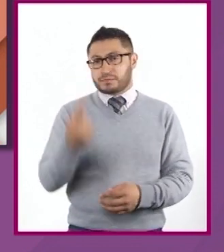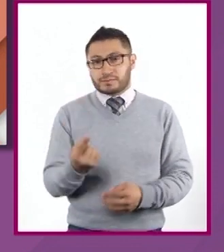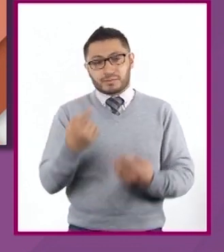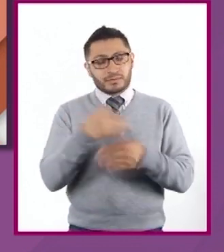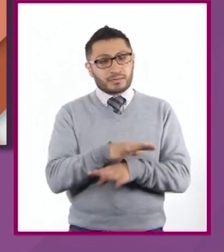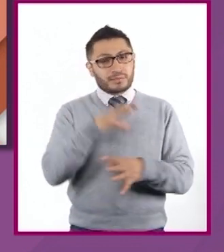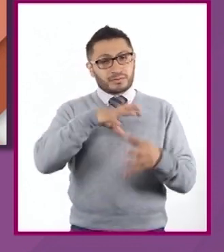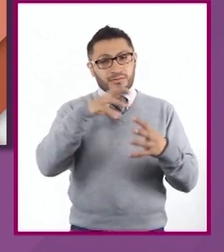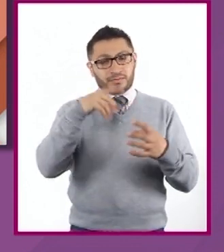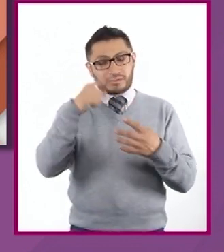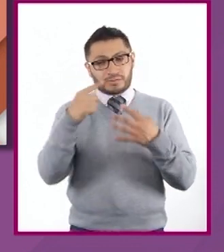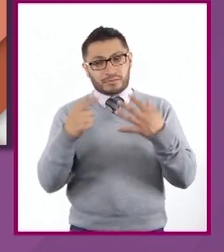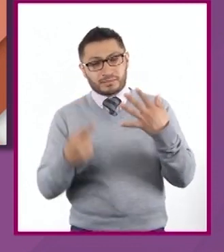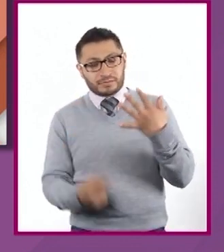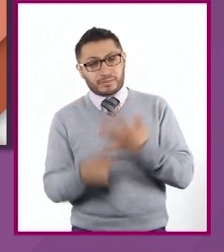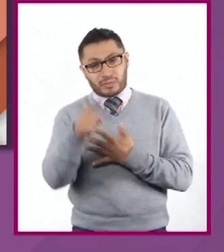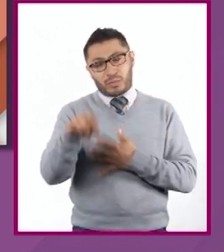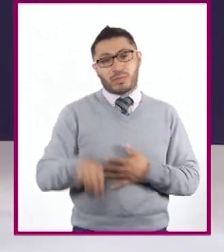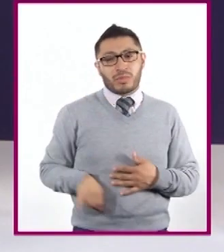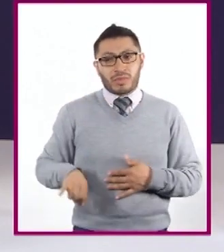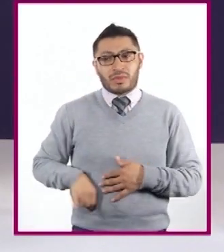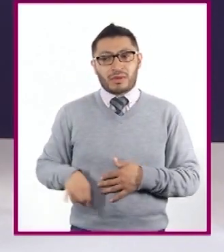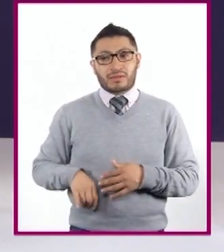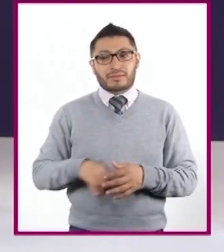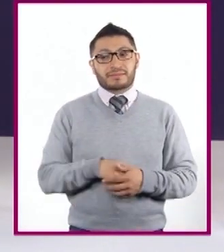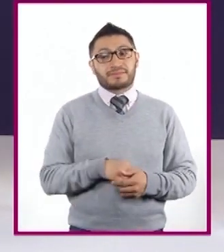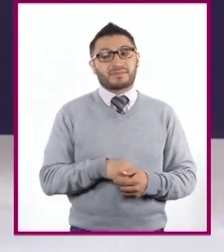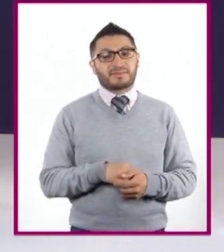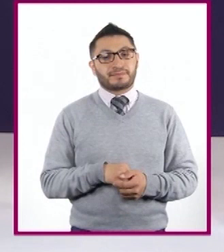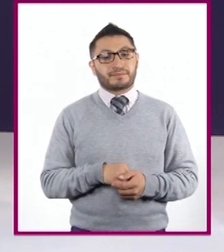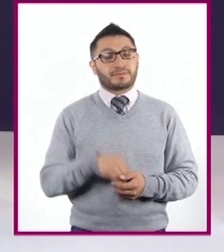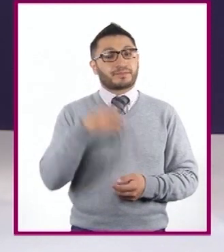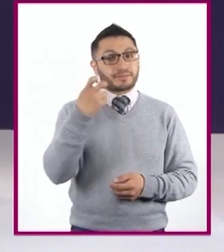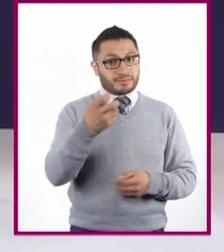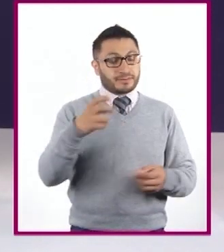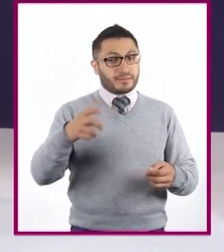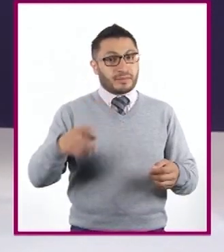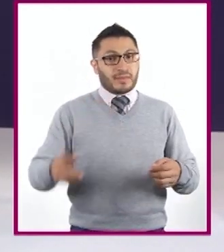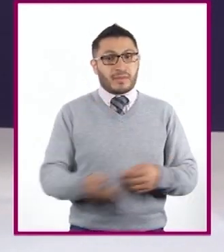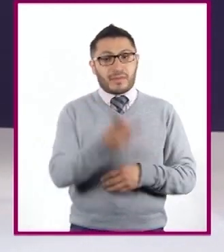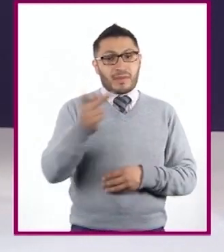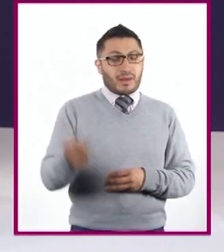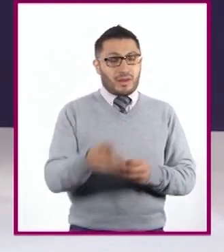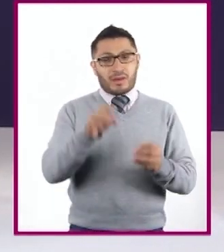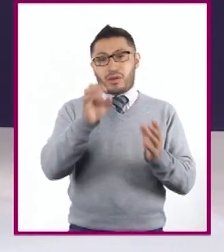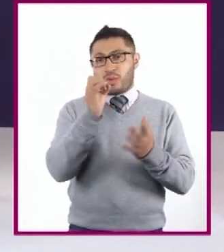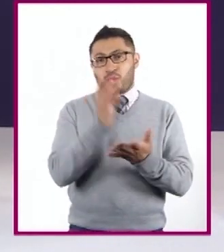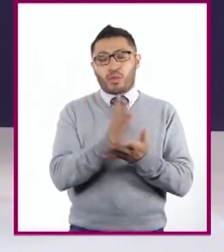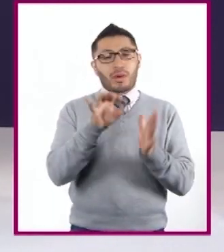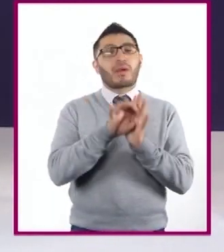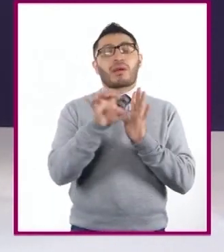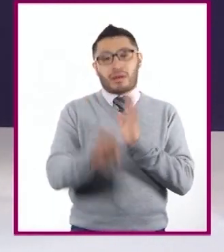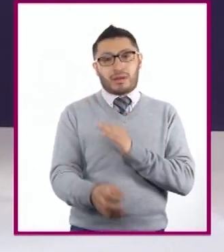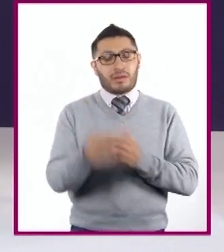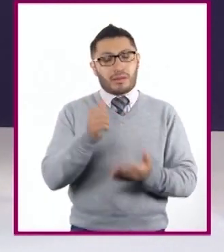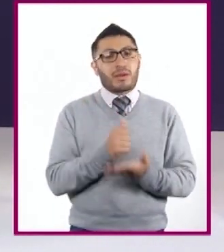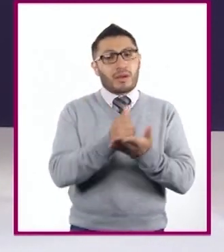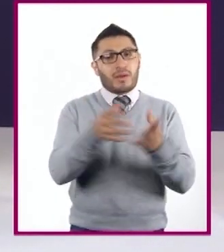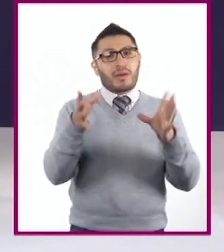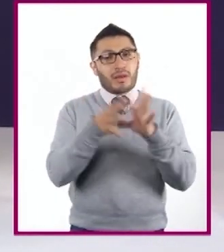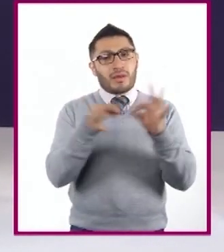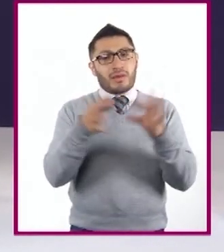estas problemáticas que les llame la atención. Estas preguntas son solo ejemplos que pueden ayudar a definir el